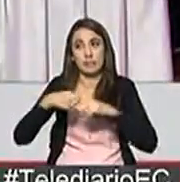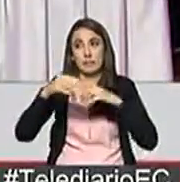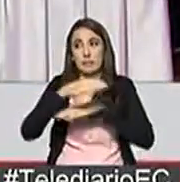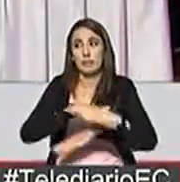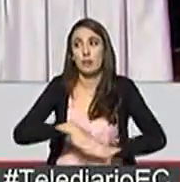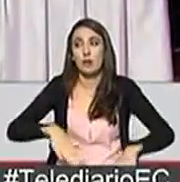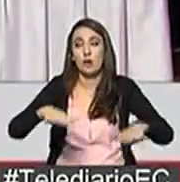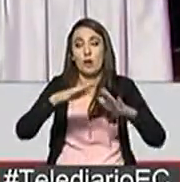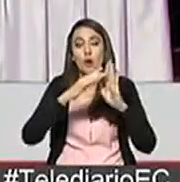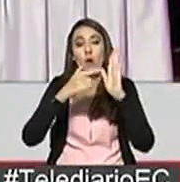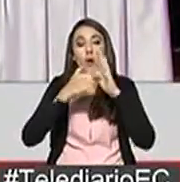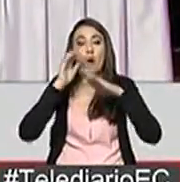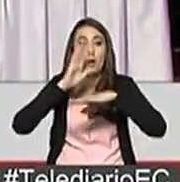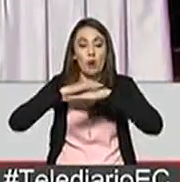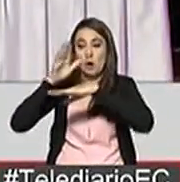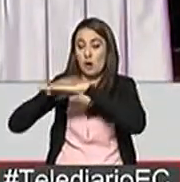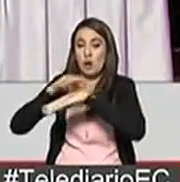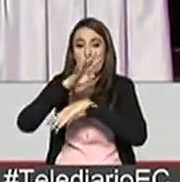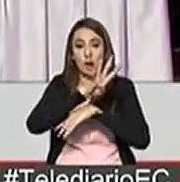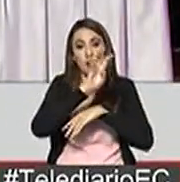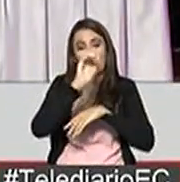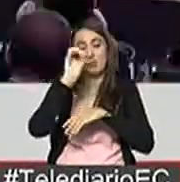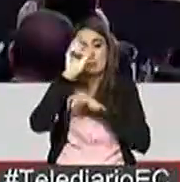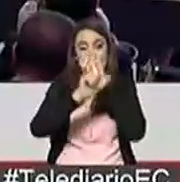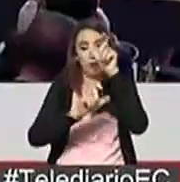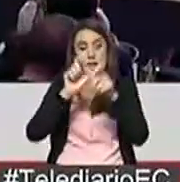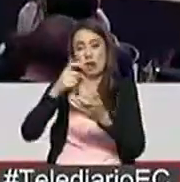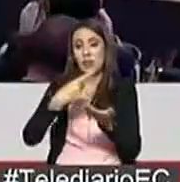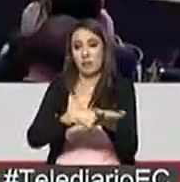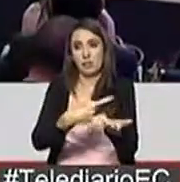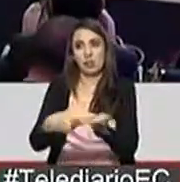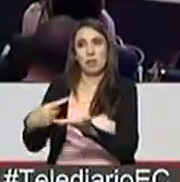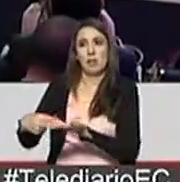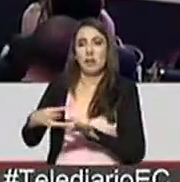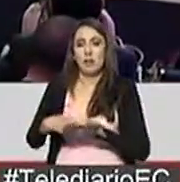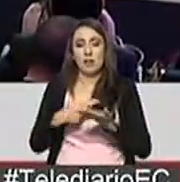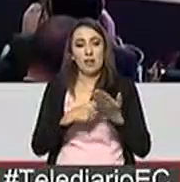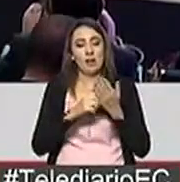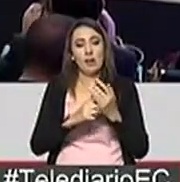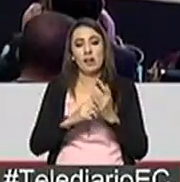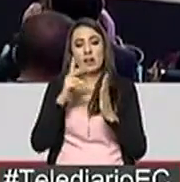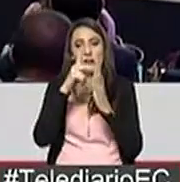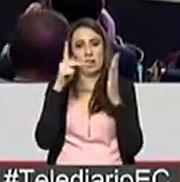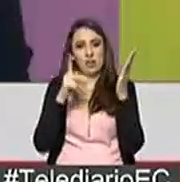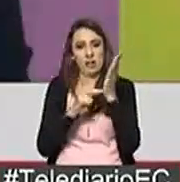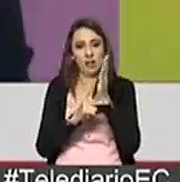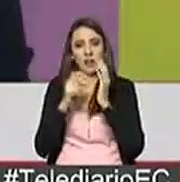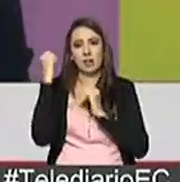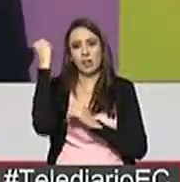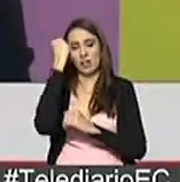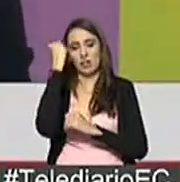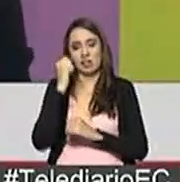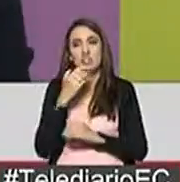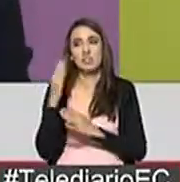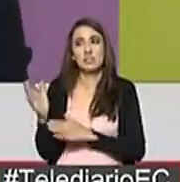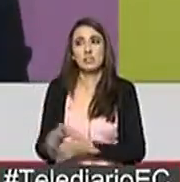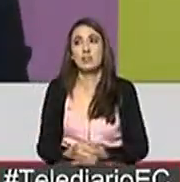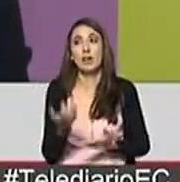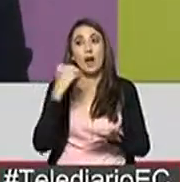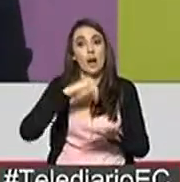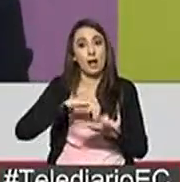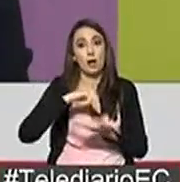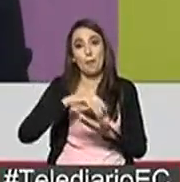el que convoca a más de 400 participantes para debatir el papel del sistema interamericano de derechos humanos. Repensar nuestra sociedad,